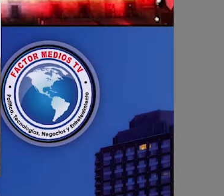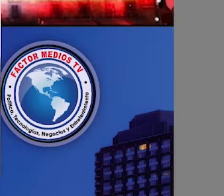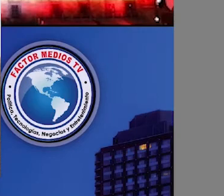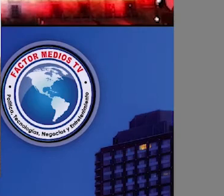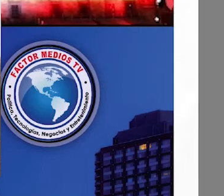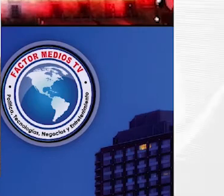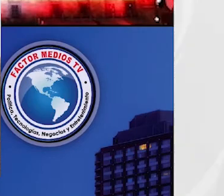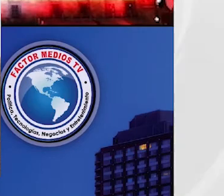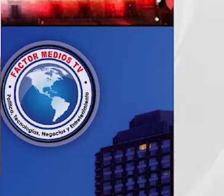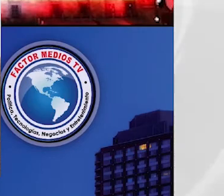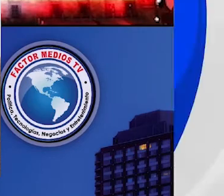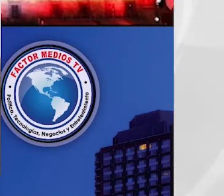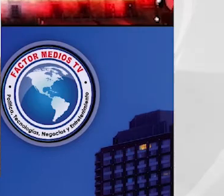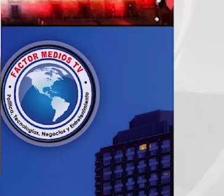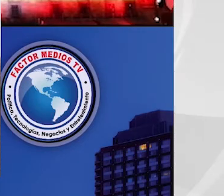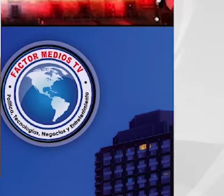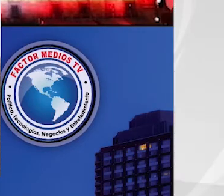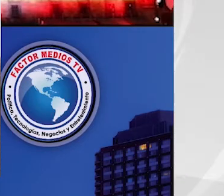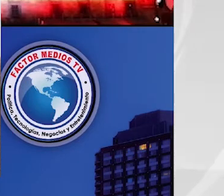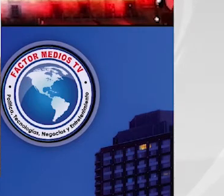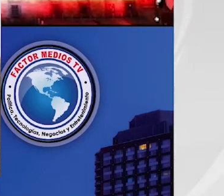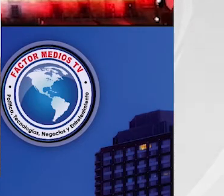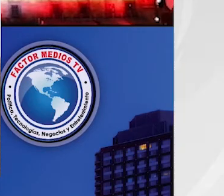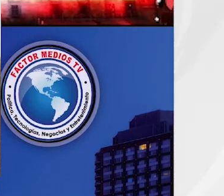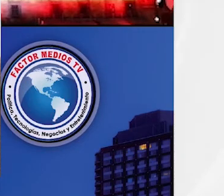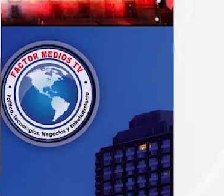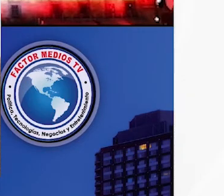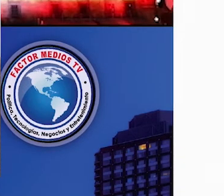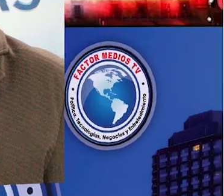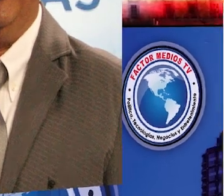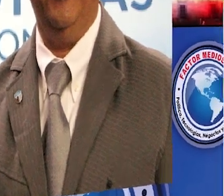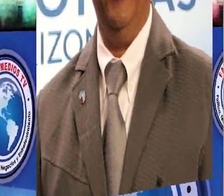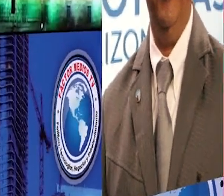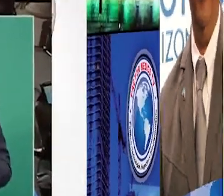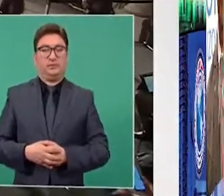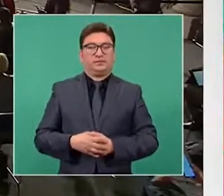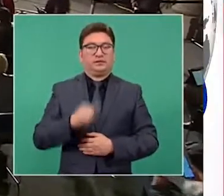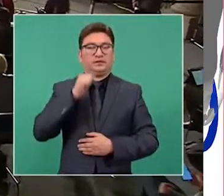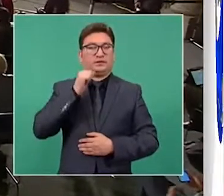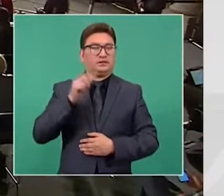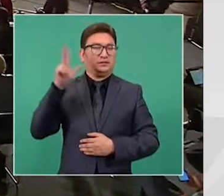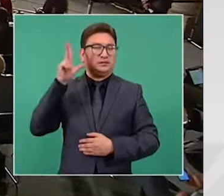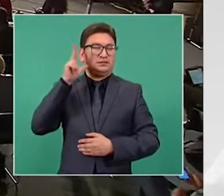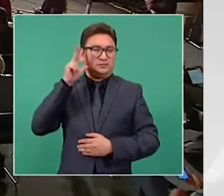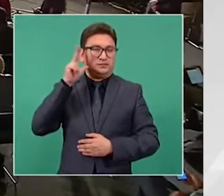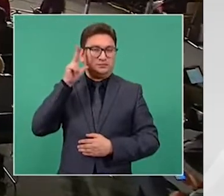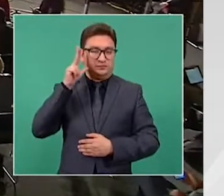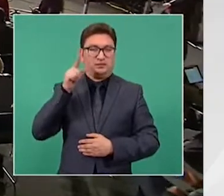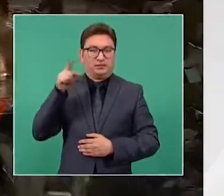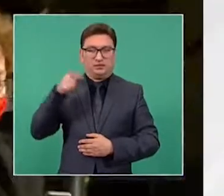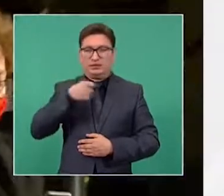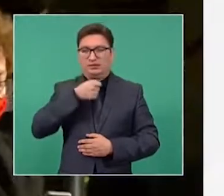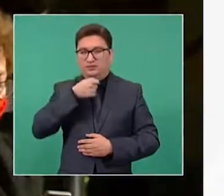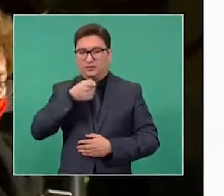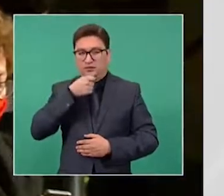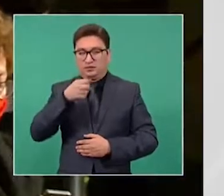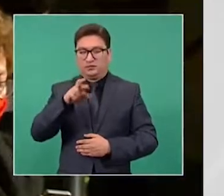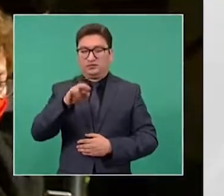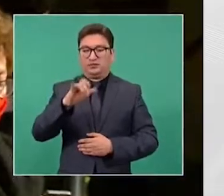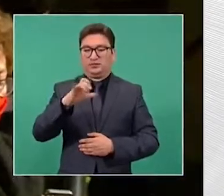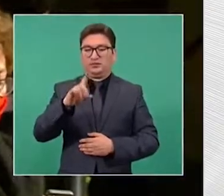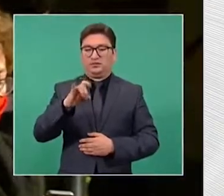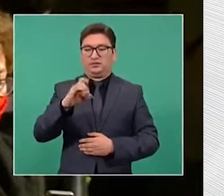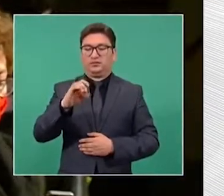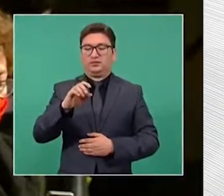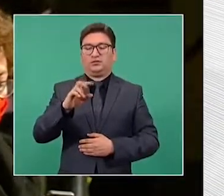están asesinando la verdad. Pero bueno, eso lo expuso Hans Salazar. El periodista Ricardo